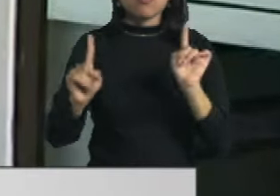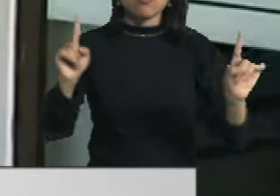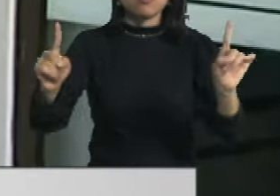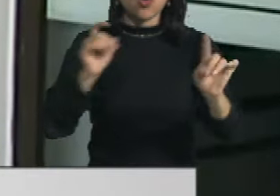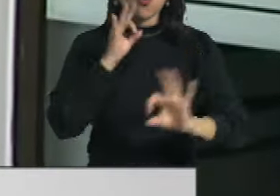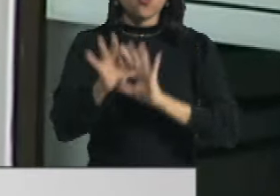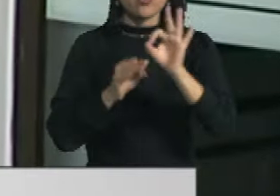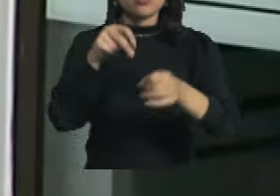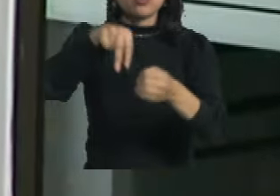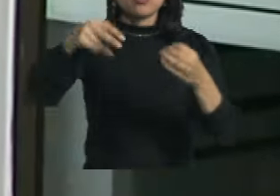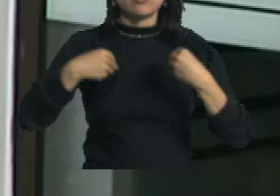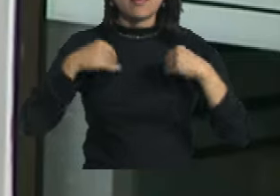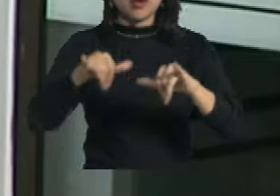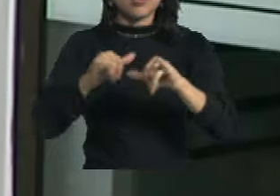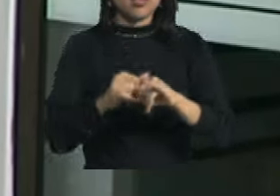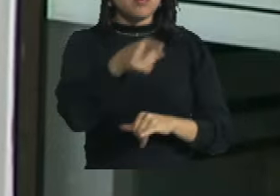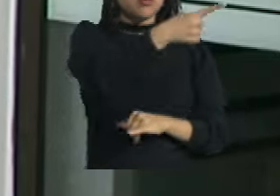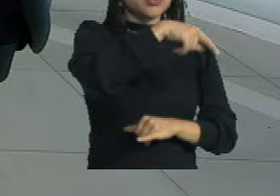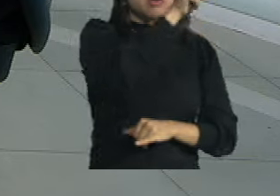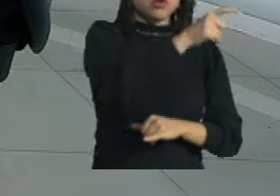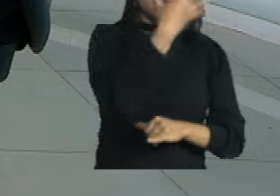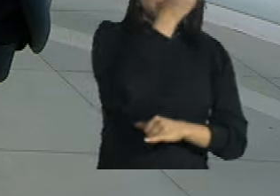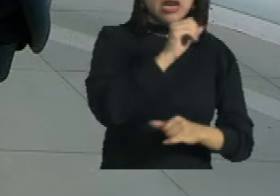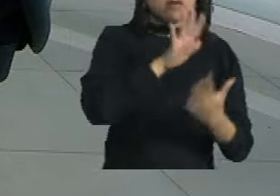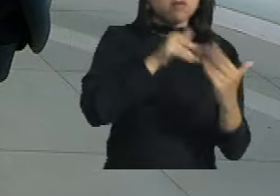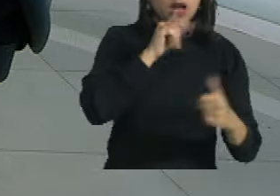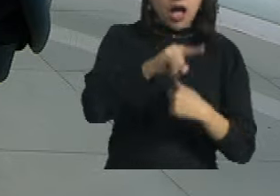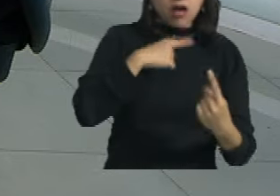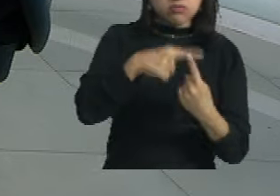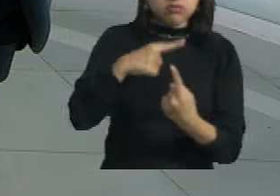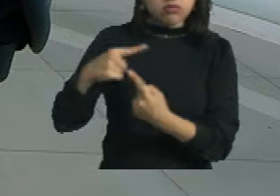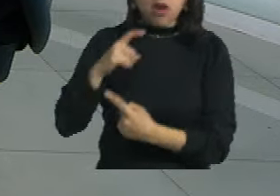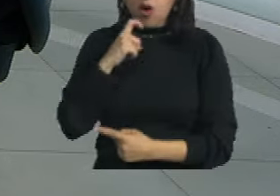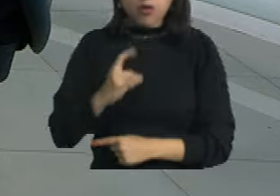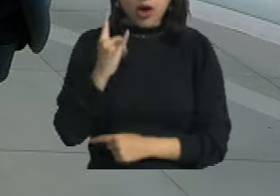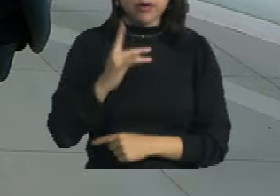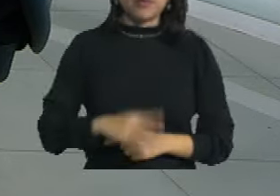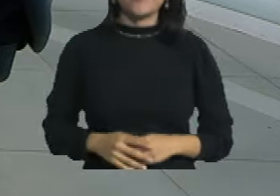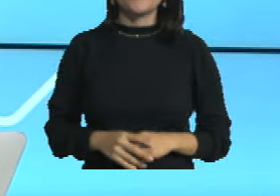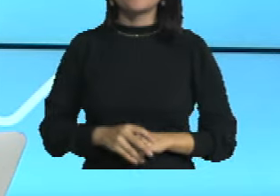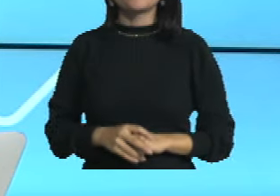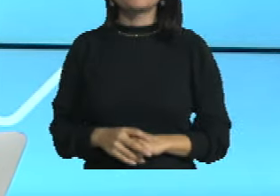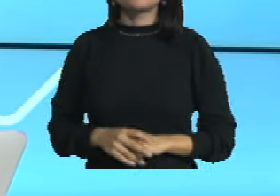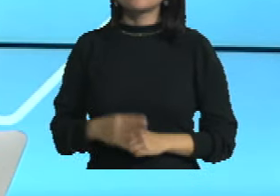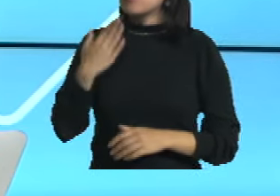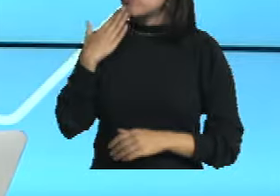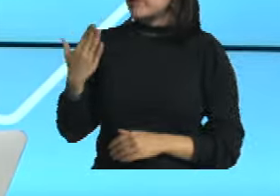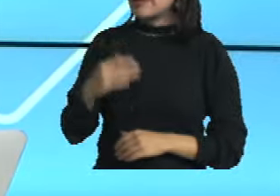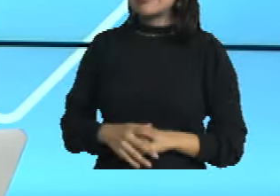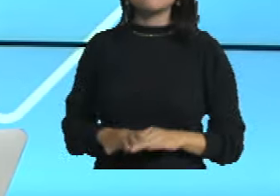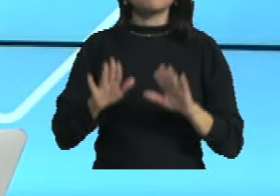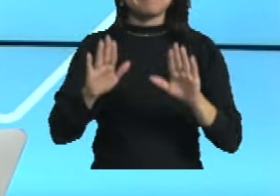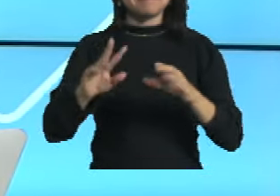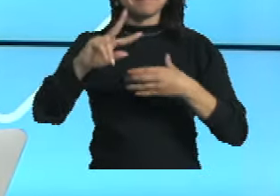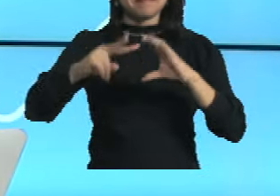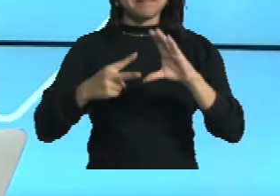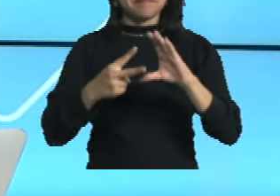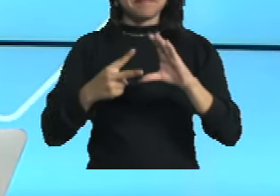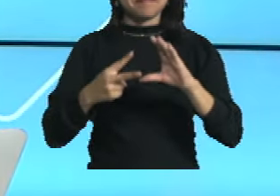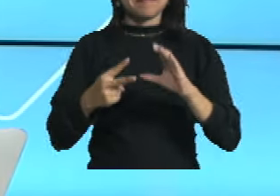pobladores. Información desde la capital de Antioquia. Hernán Muñoz, Noticentro 1 CMI. Hernán, muchísimas gracias. Hacemos una pausa en Noticentro